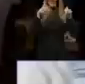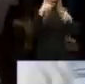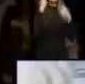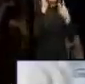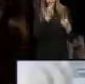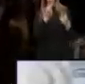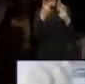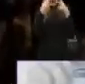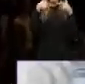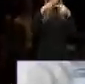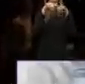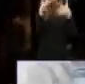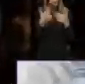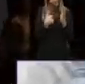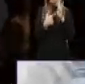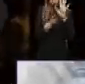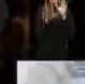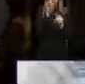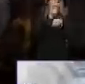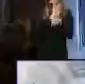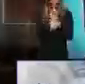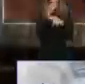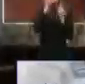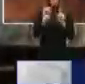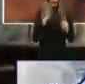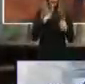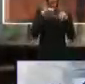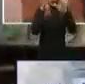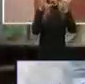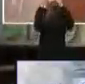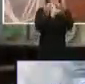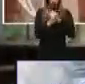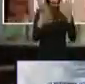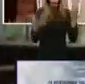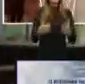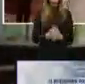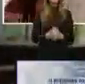nos faltan 11 minutos para llegar a las 9 de la noche.